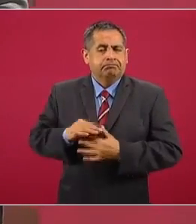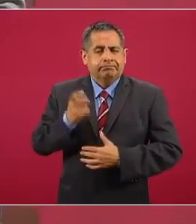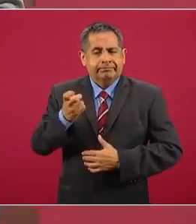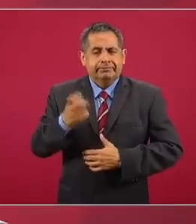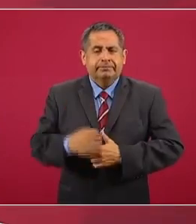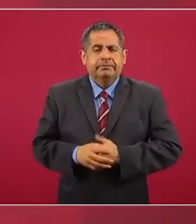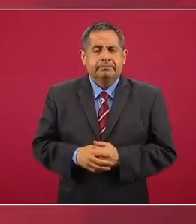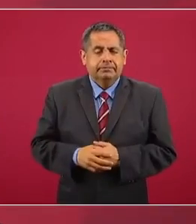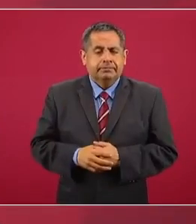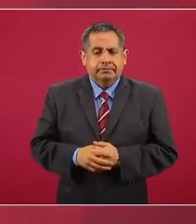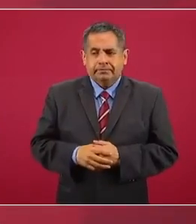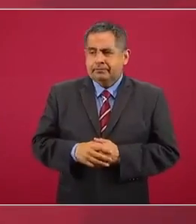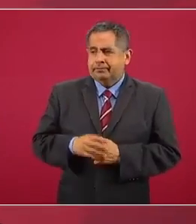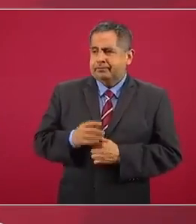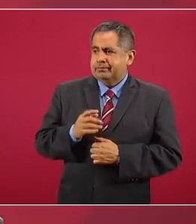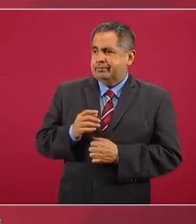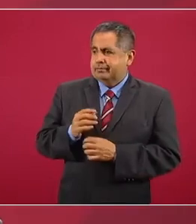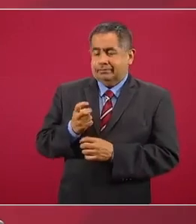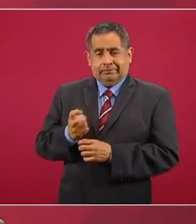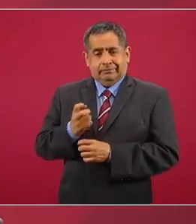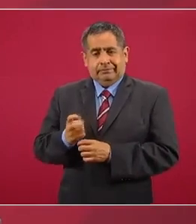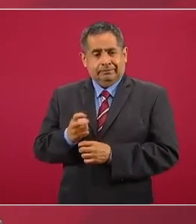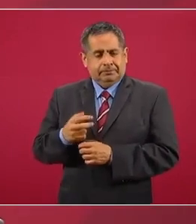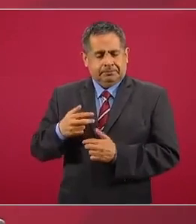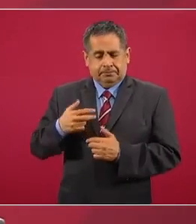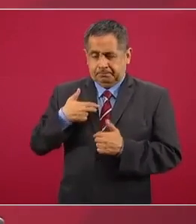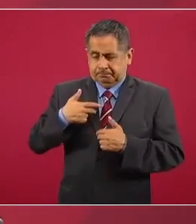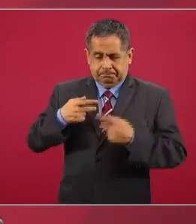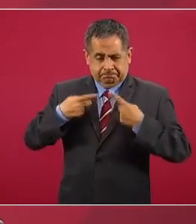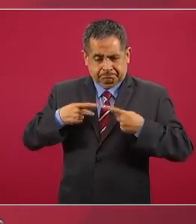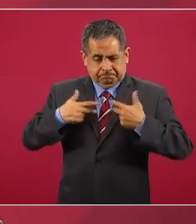es la realización plena del ser humano,